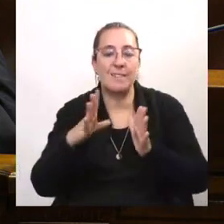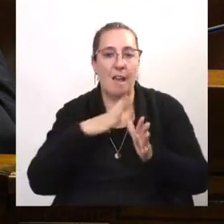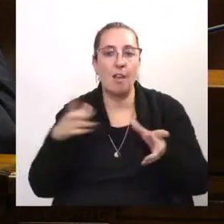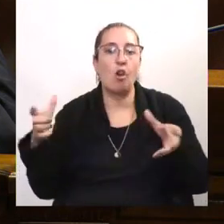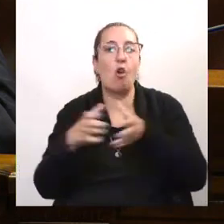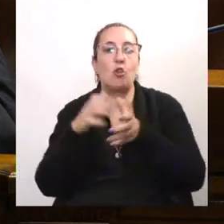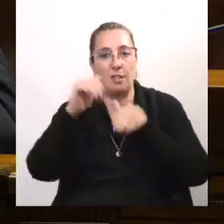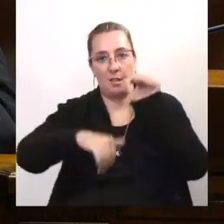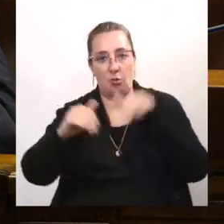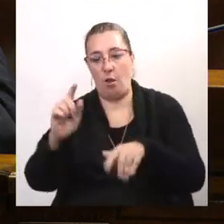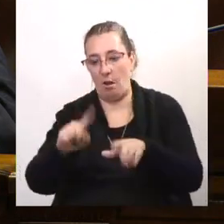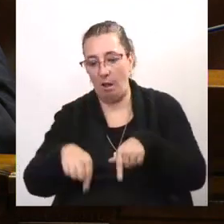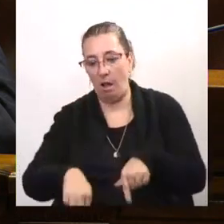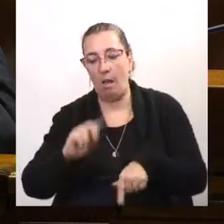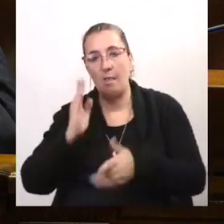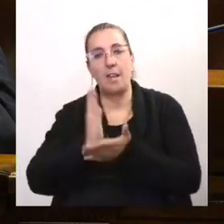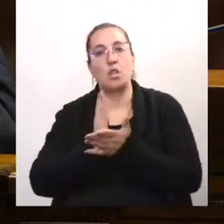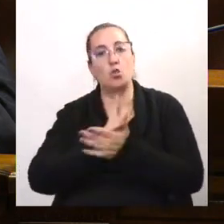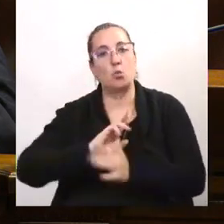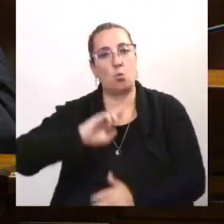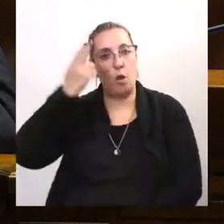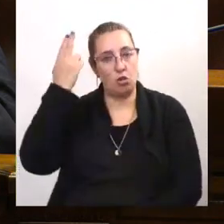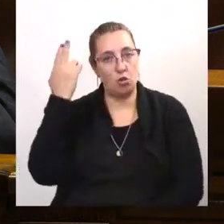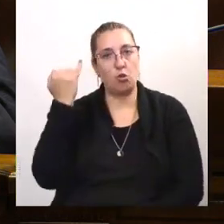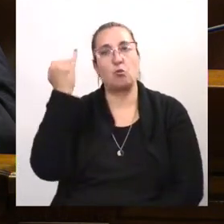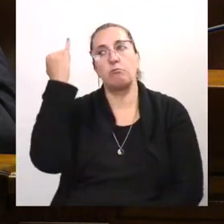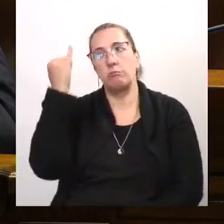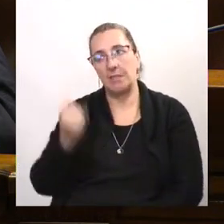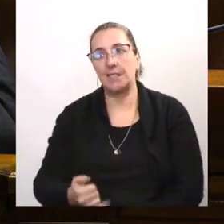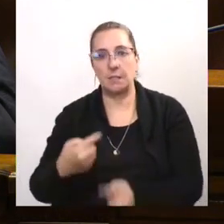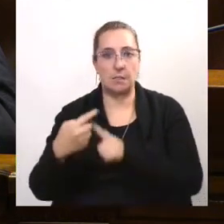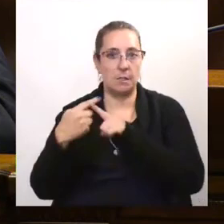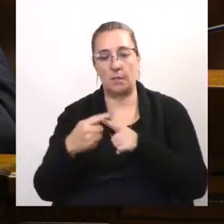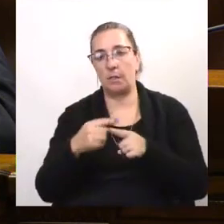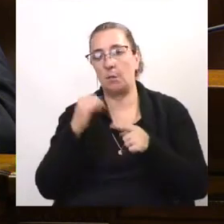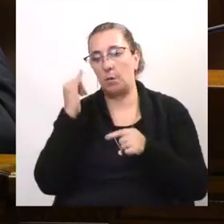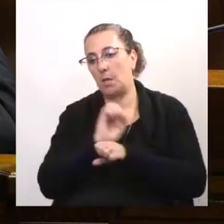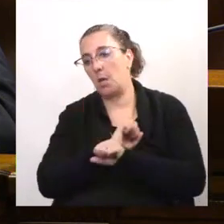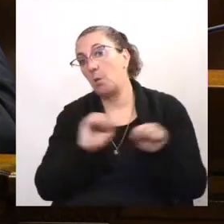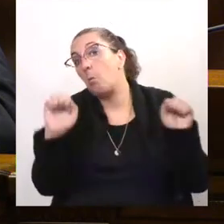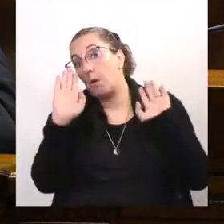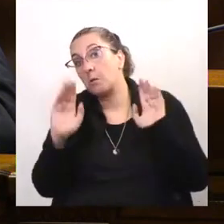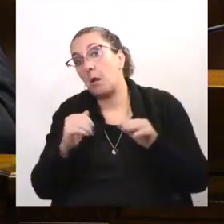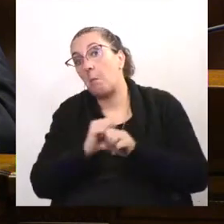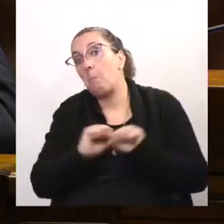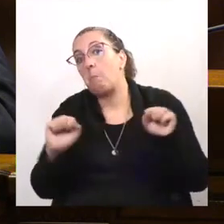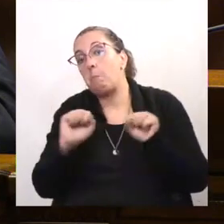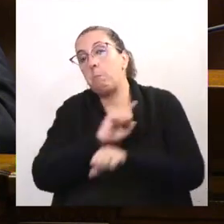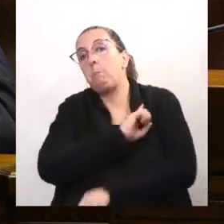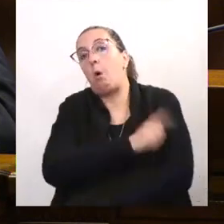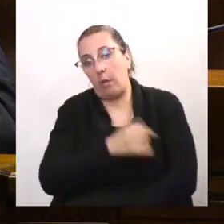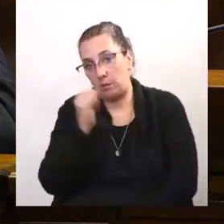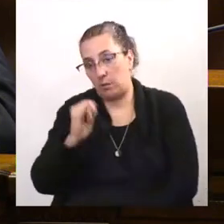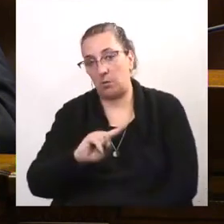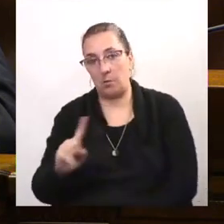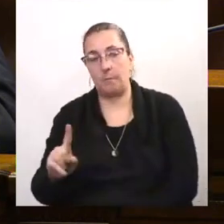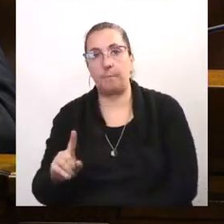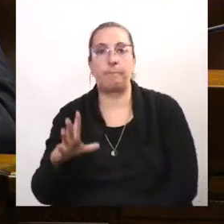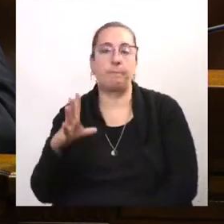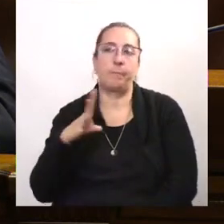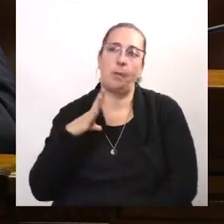nuestro derecho, se ha discutido si realmente no llega a ser un poder. Ha participado en enorme